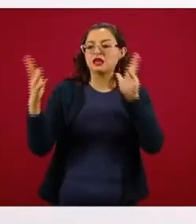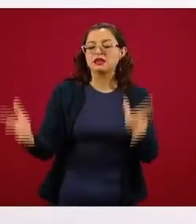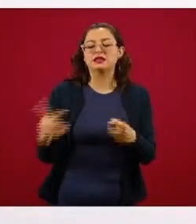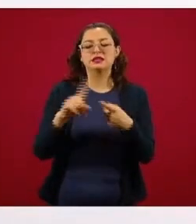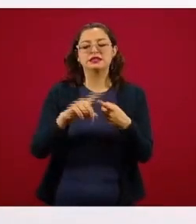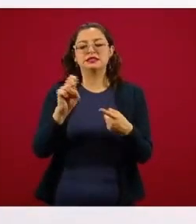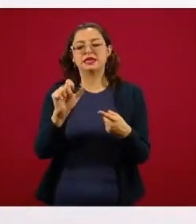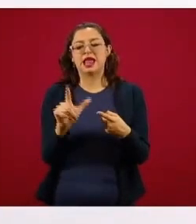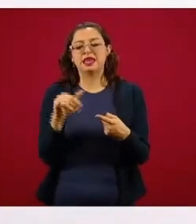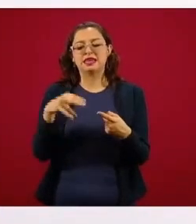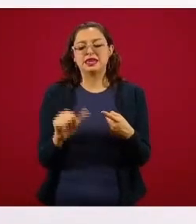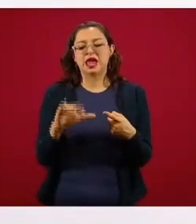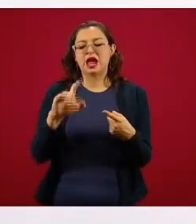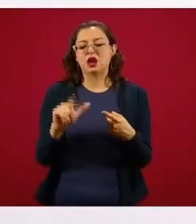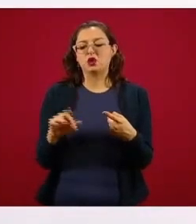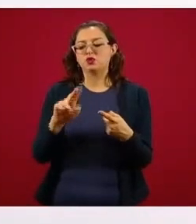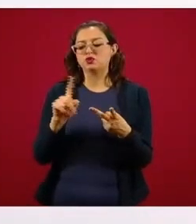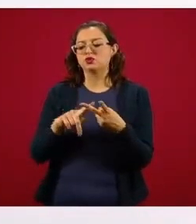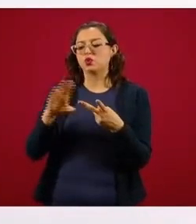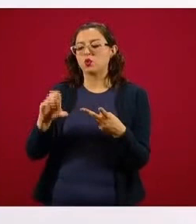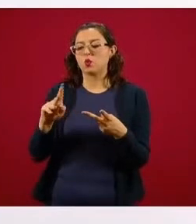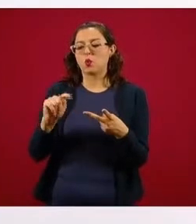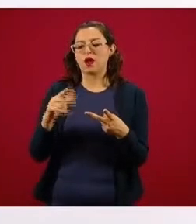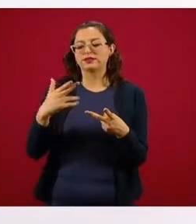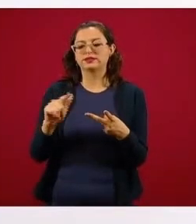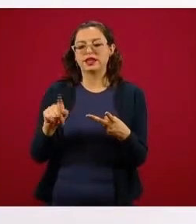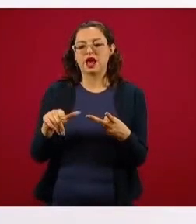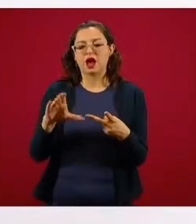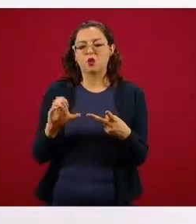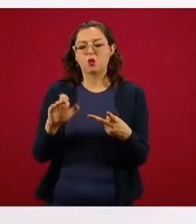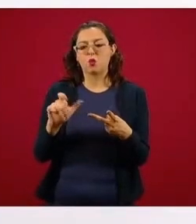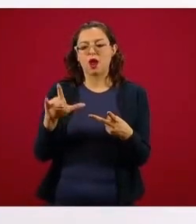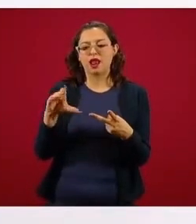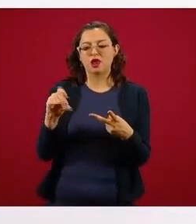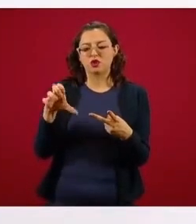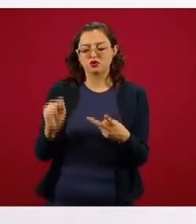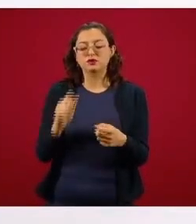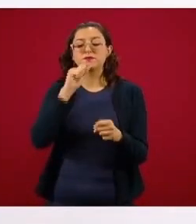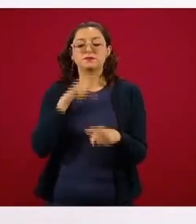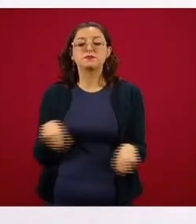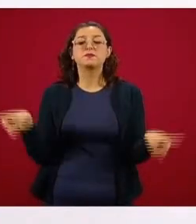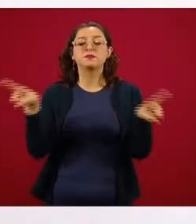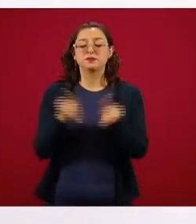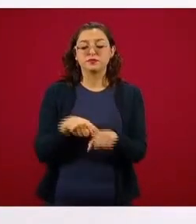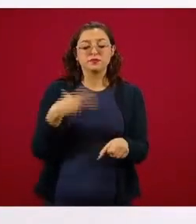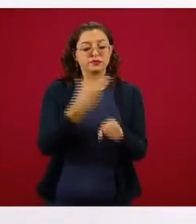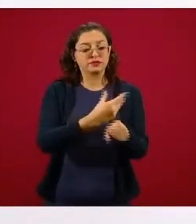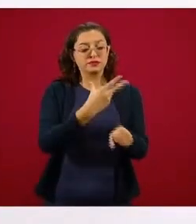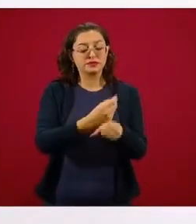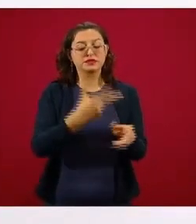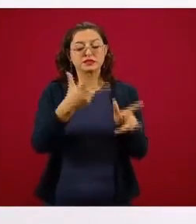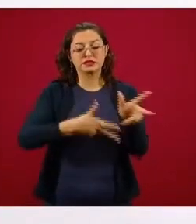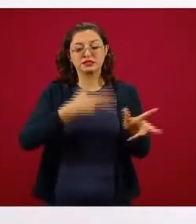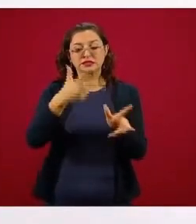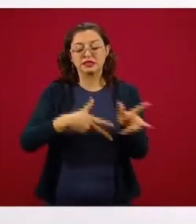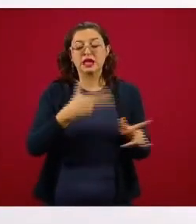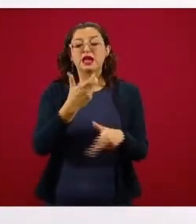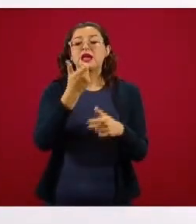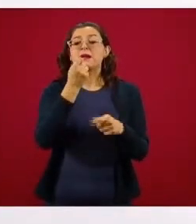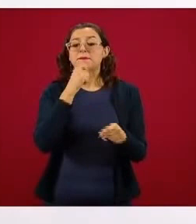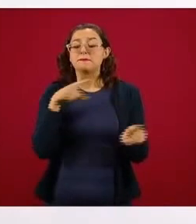Coatzacoalcos, la modernización del ferrocarril del Pacífico al Golfo de México y la creación de 10